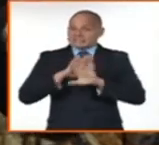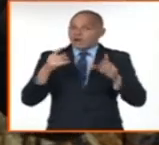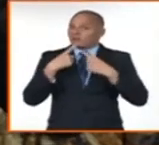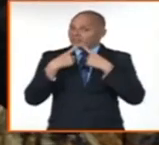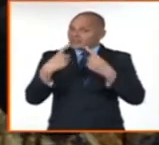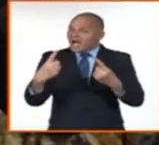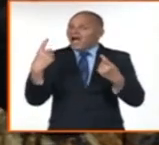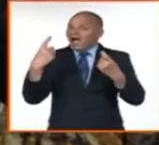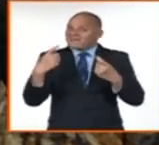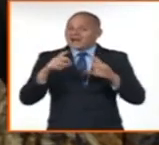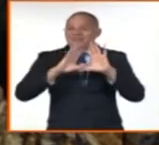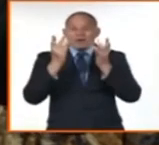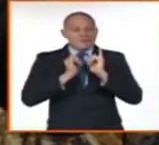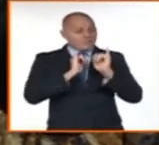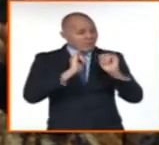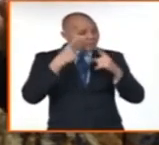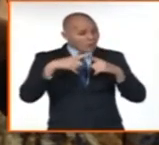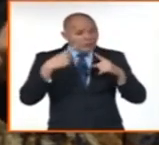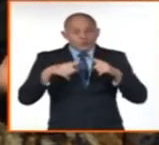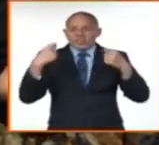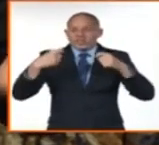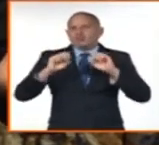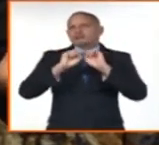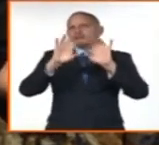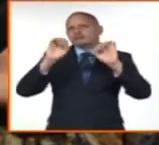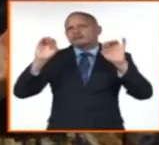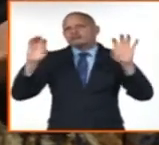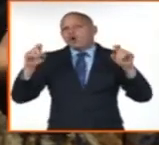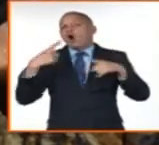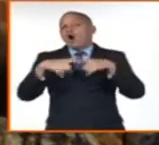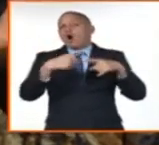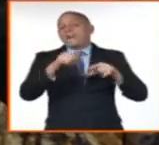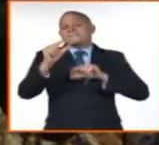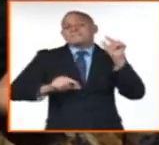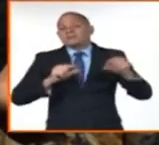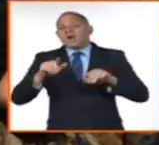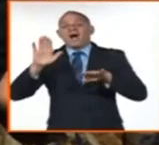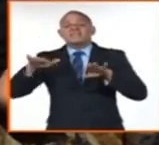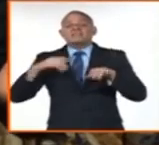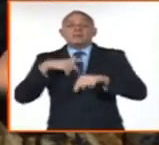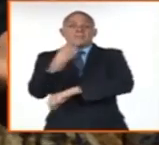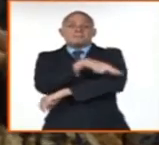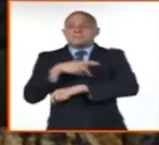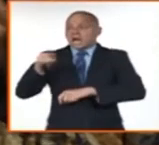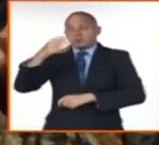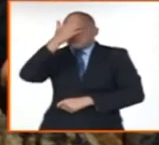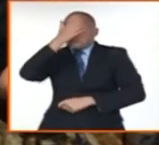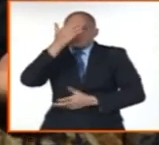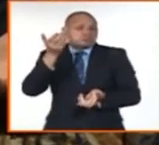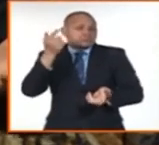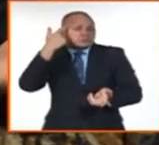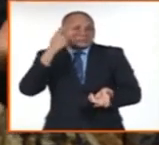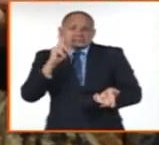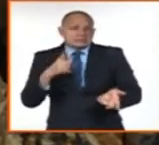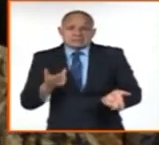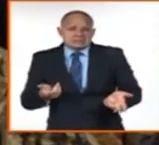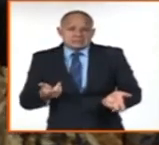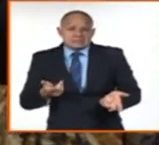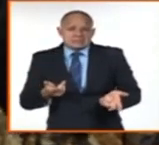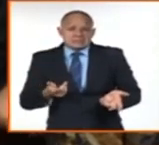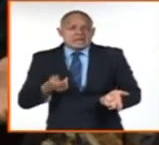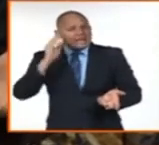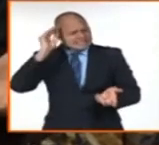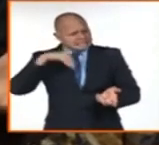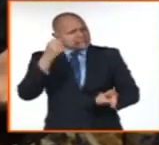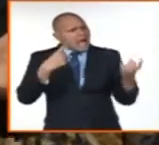para personas como ustedes que están fuera de Cuba tengan los elementos. Muchos de ustedes no se confunden, pero siempre quedan dudas, porque además